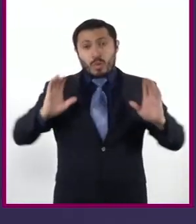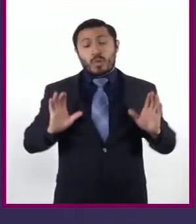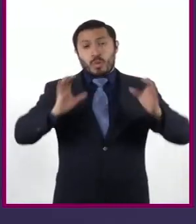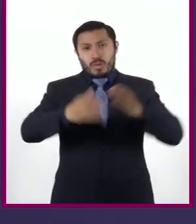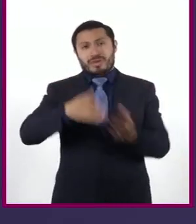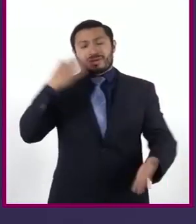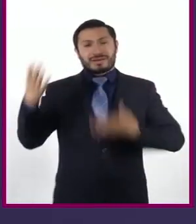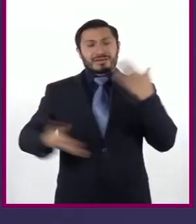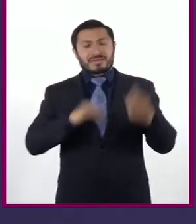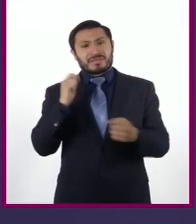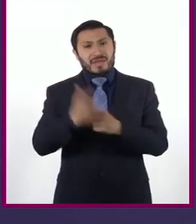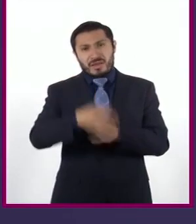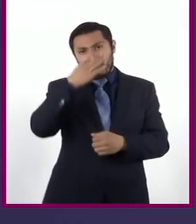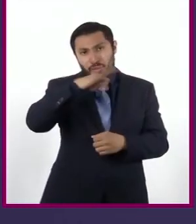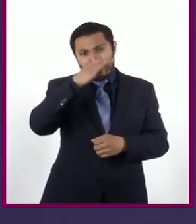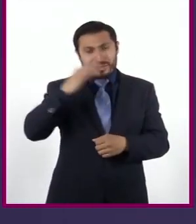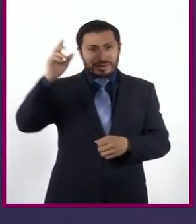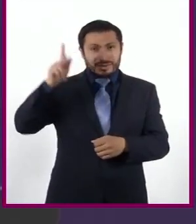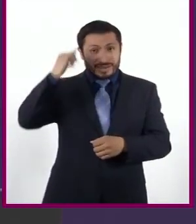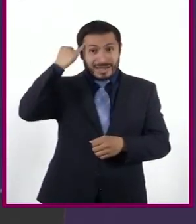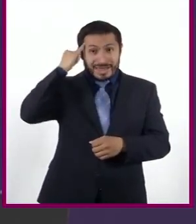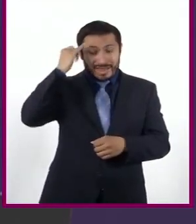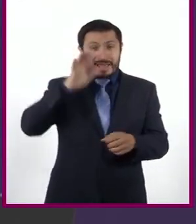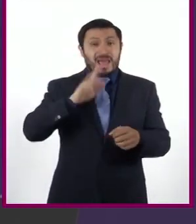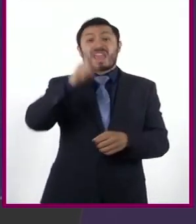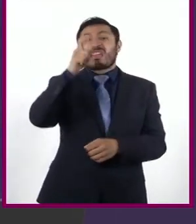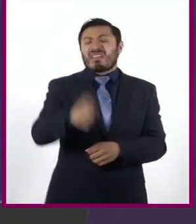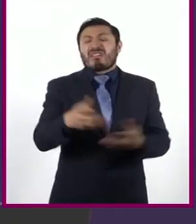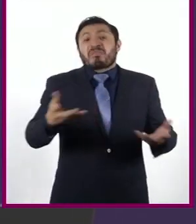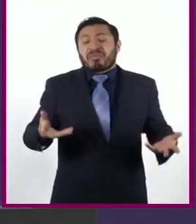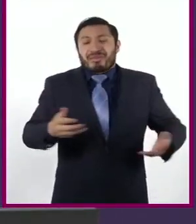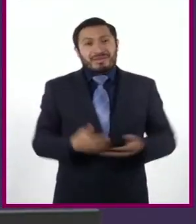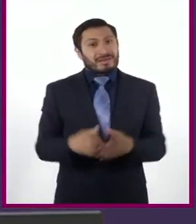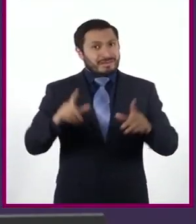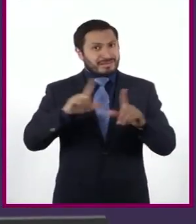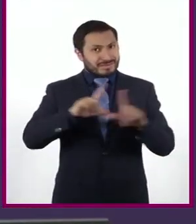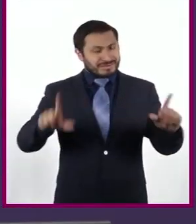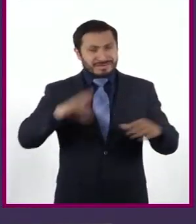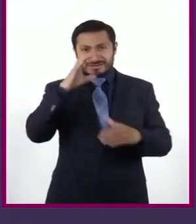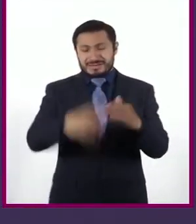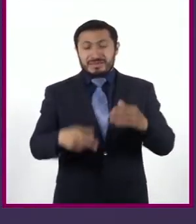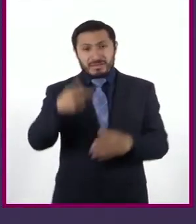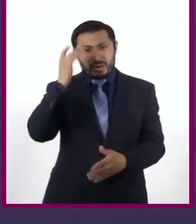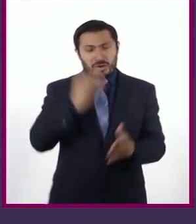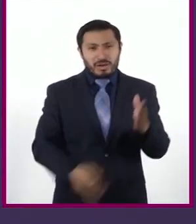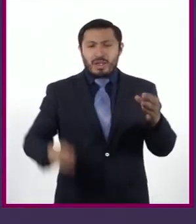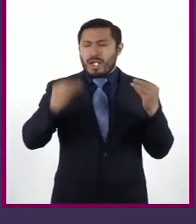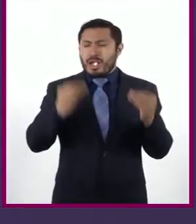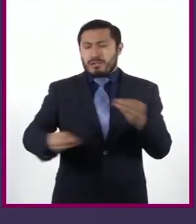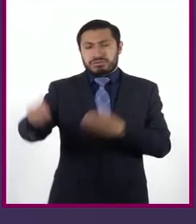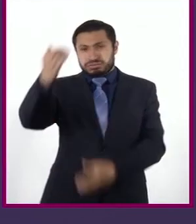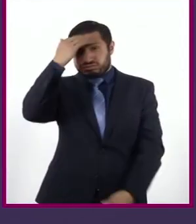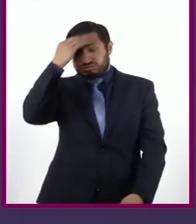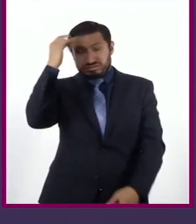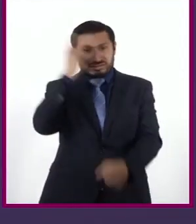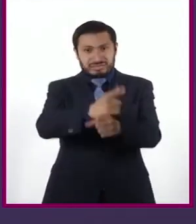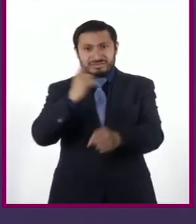tradición indígena y qué significado tiene. Listo, terminamos, pero aún nos queda mucho por explorar y descubrir.